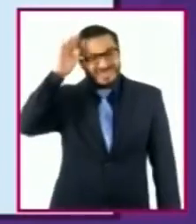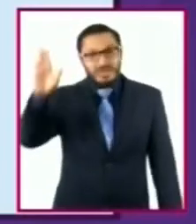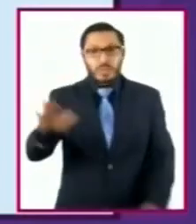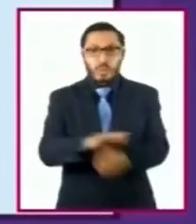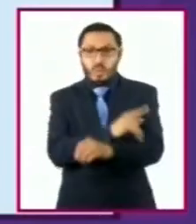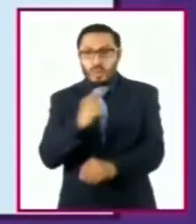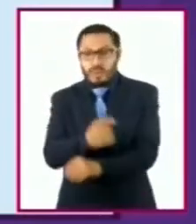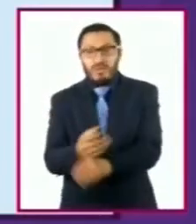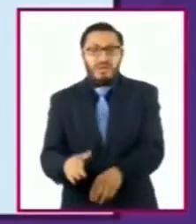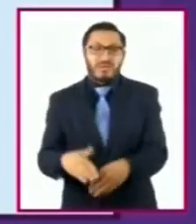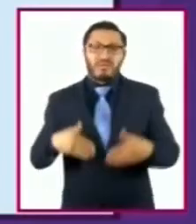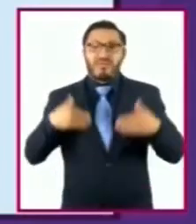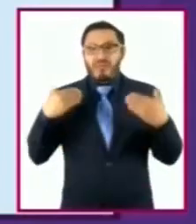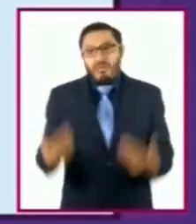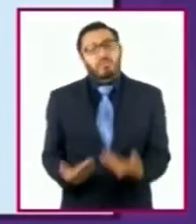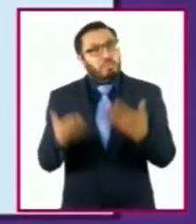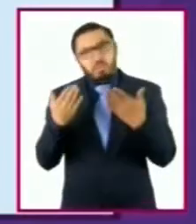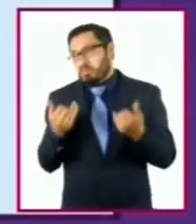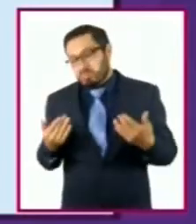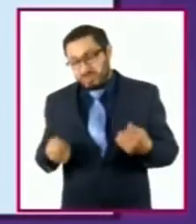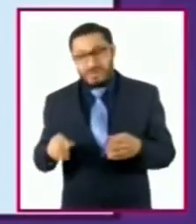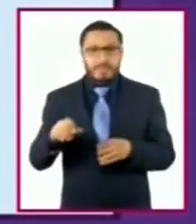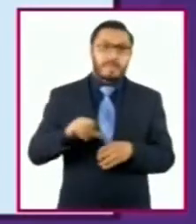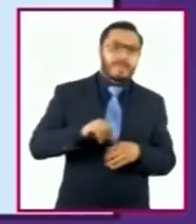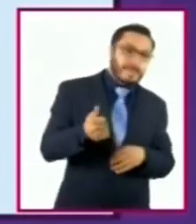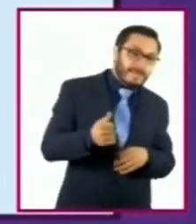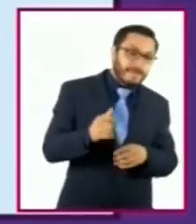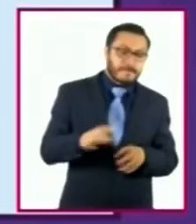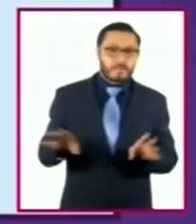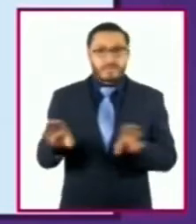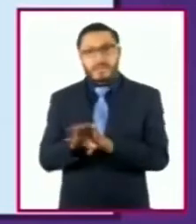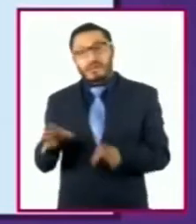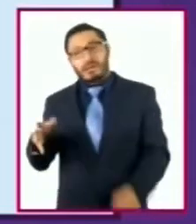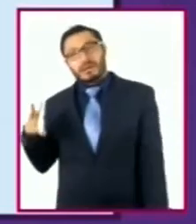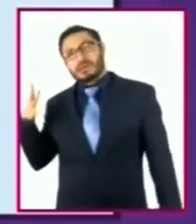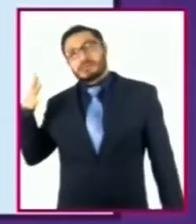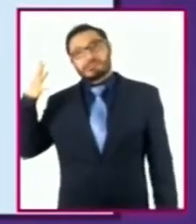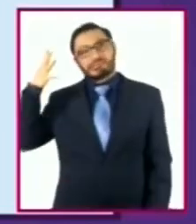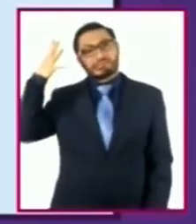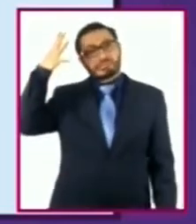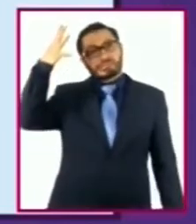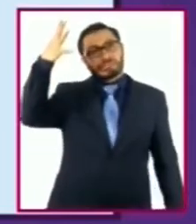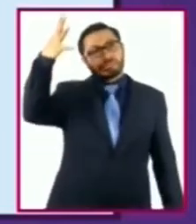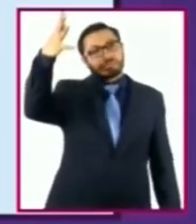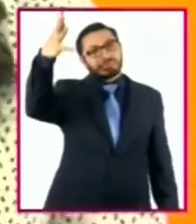mismas y hay otras que proyectan un futuro inalcanzable.